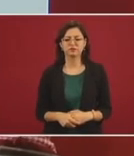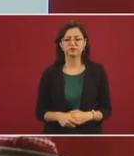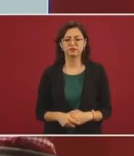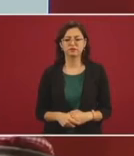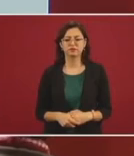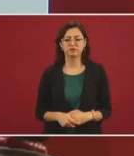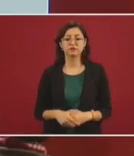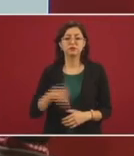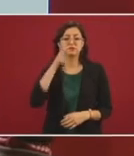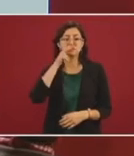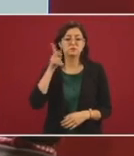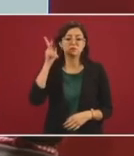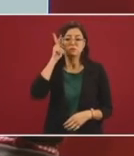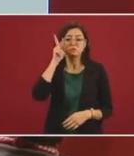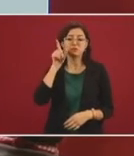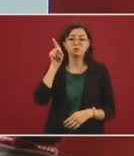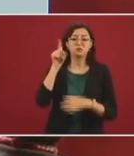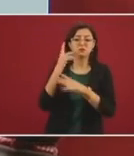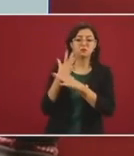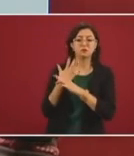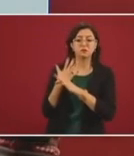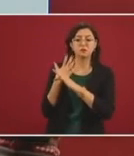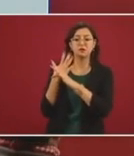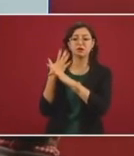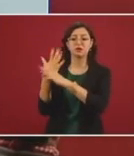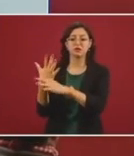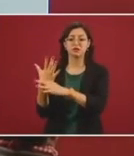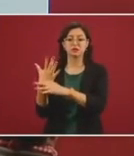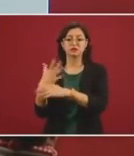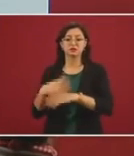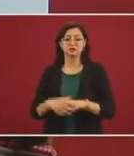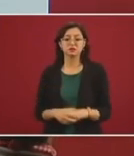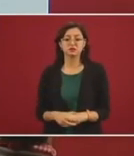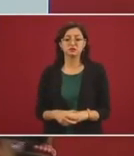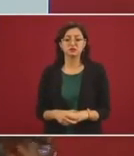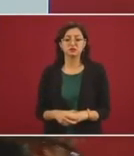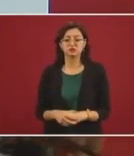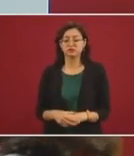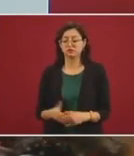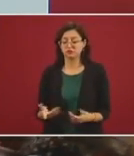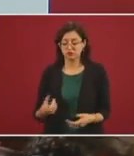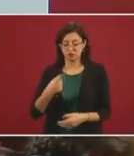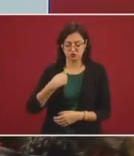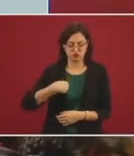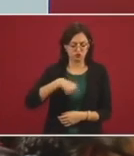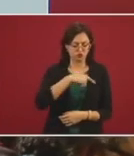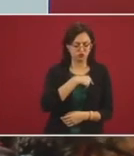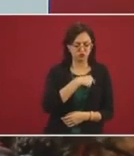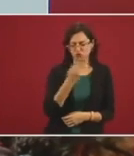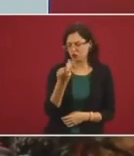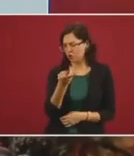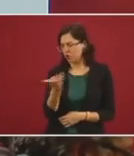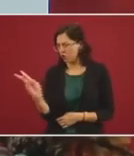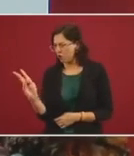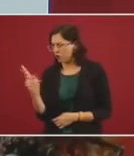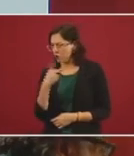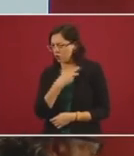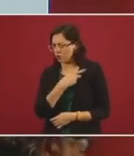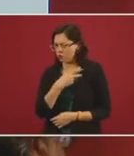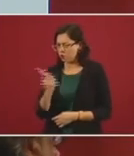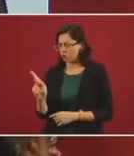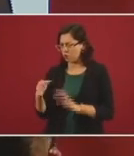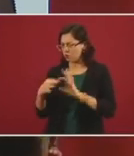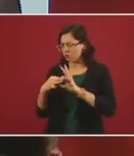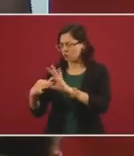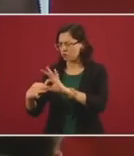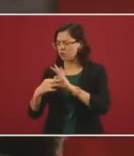En la conferencia de prensa matutina de este martes, el presidente Andrés Manuel López Obrador, con apoyo de un mensaje que publicó el Papa Francisco a través